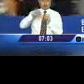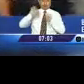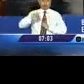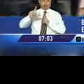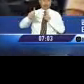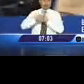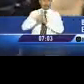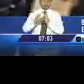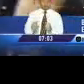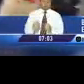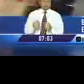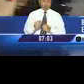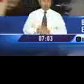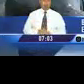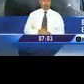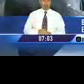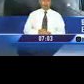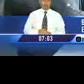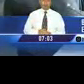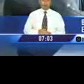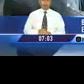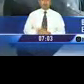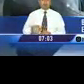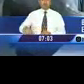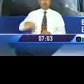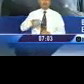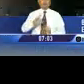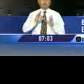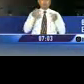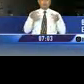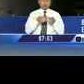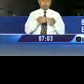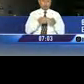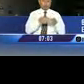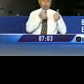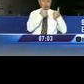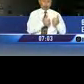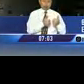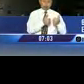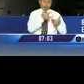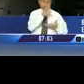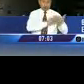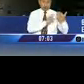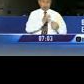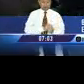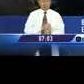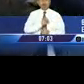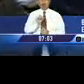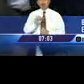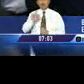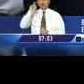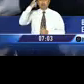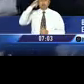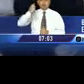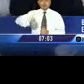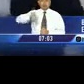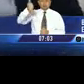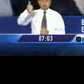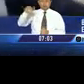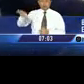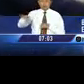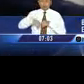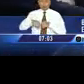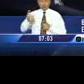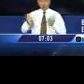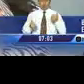ley del uso legítimo de la fuerza, si acoge el texto de la Comisión de Seguridad de la Asamblea o la normativa con las observaciones del